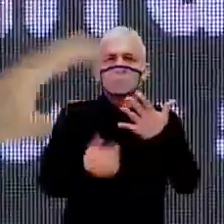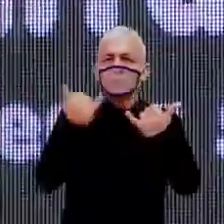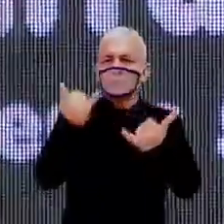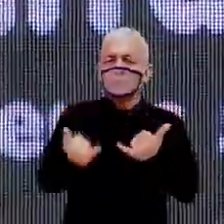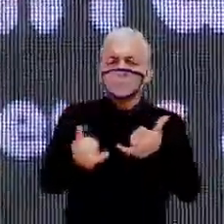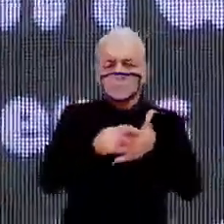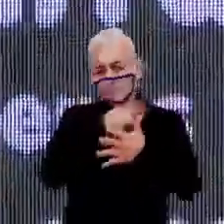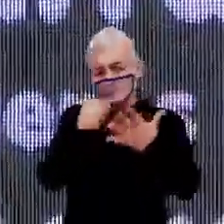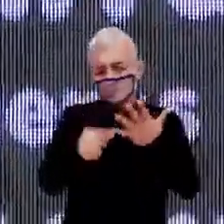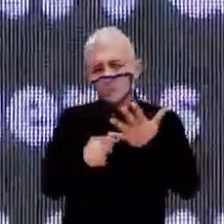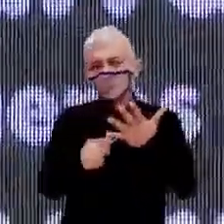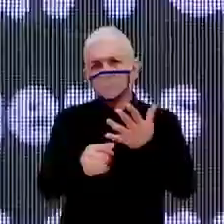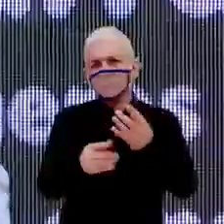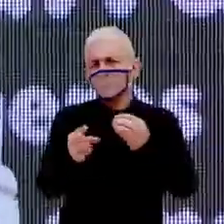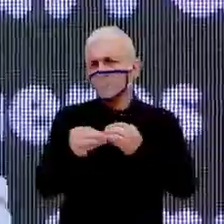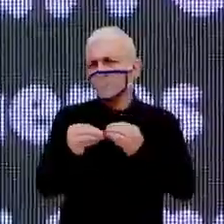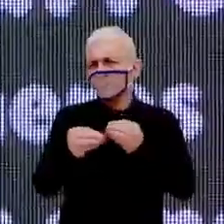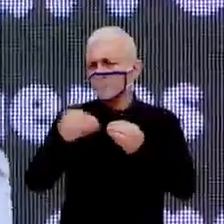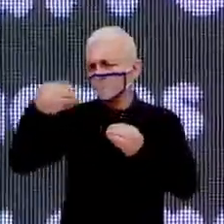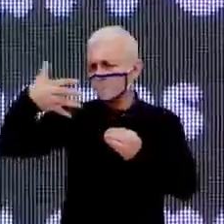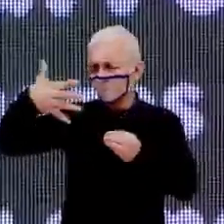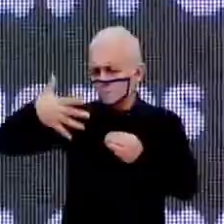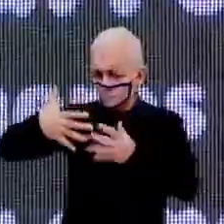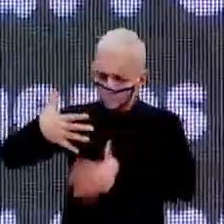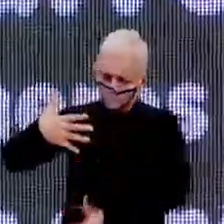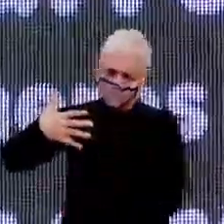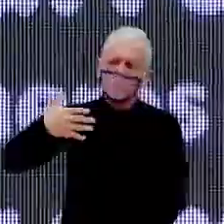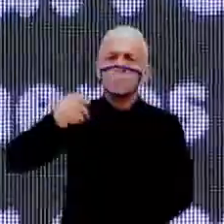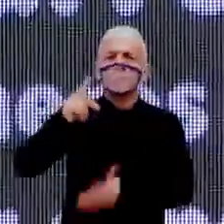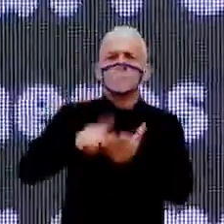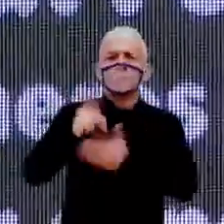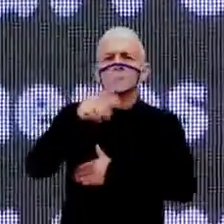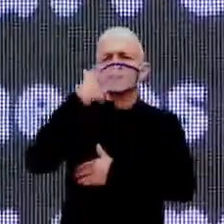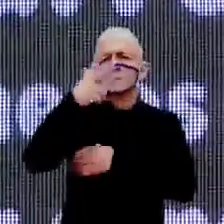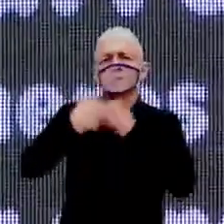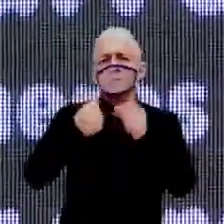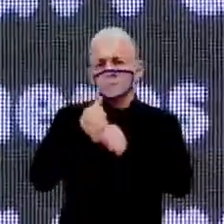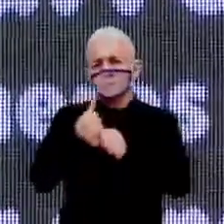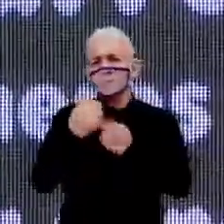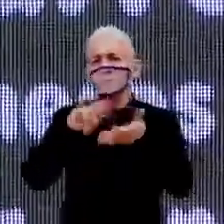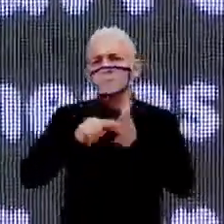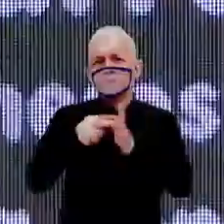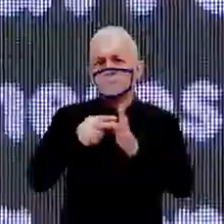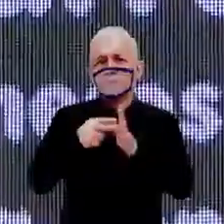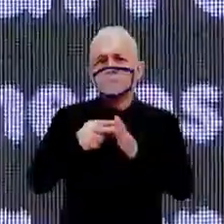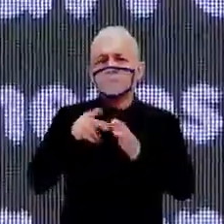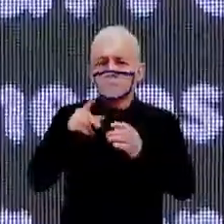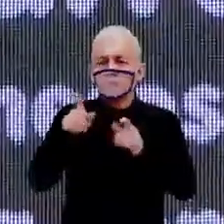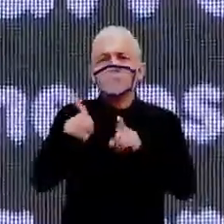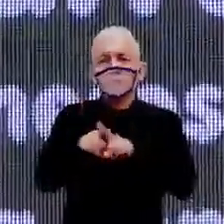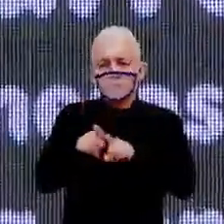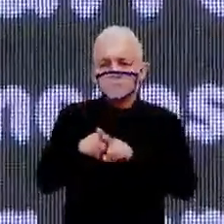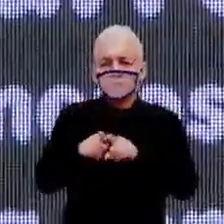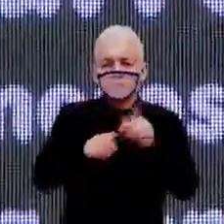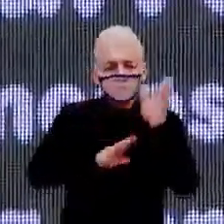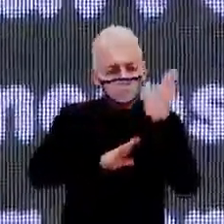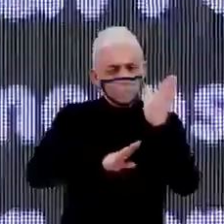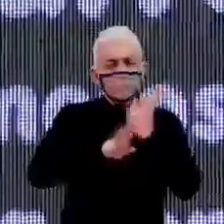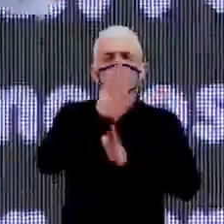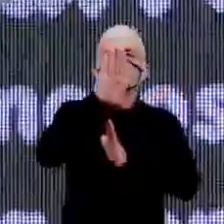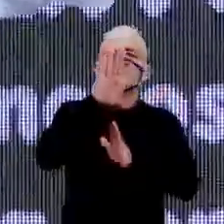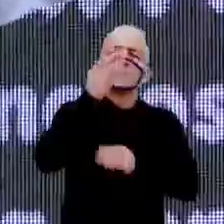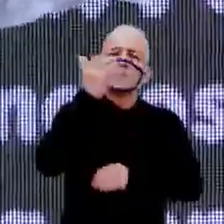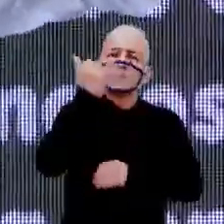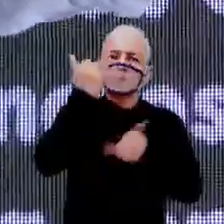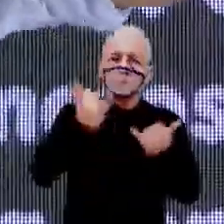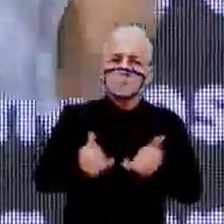arrancamos con 5, pero son muchos más que vamos a ver durante estos 3 años que sembrarán el camino para esa Barranquilla que nos merecemos, que